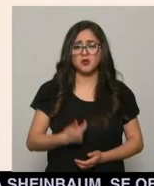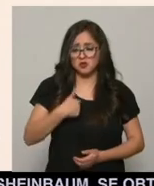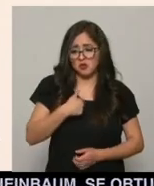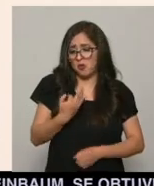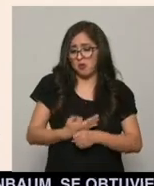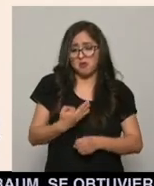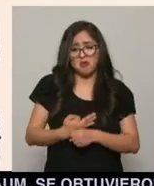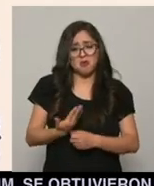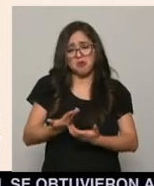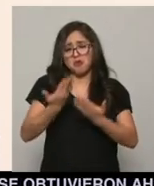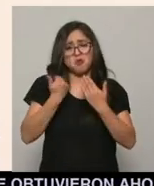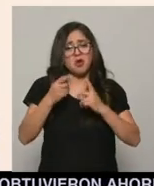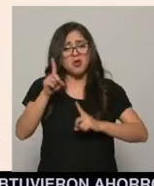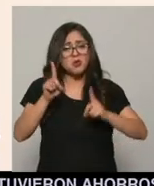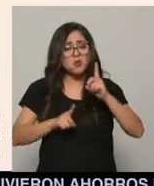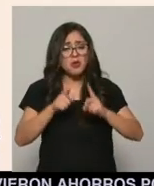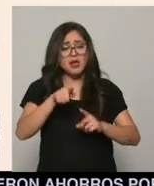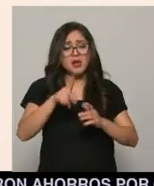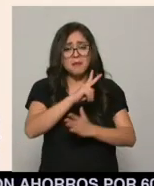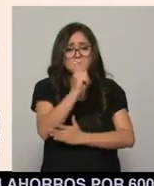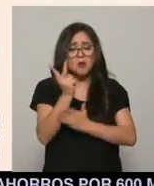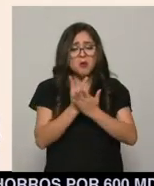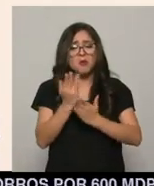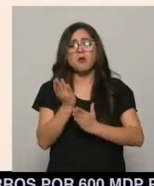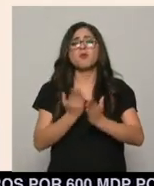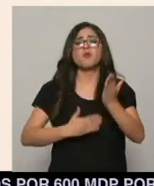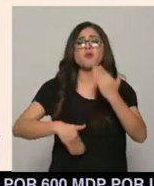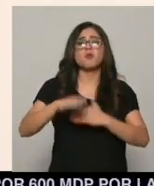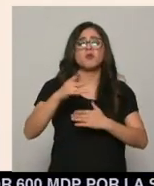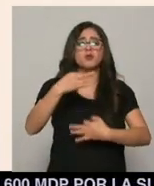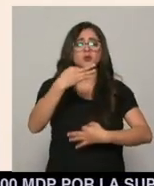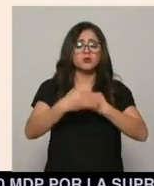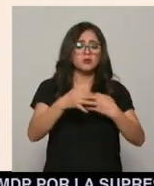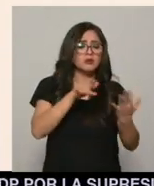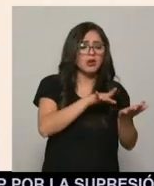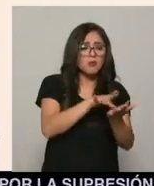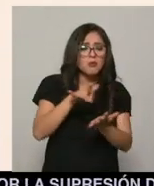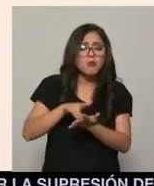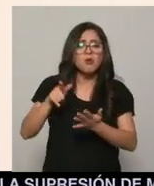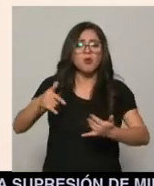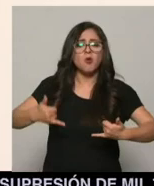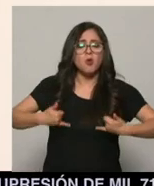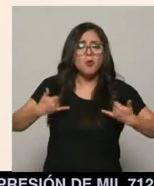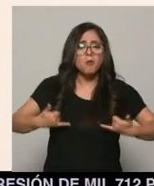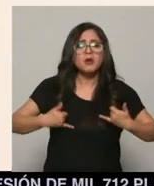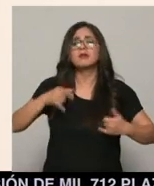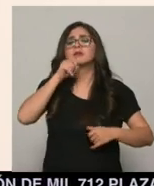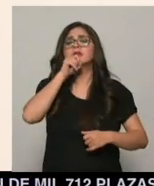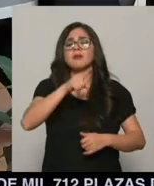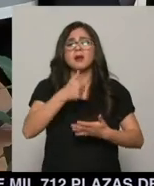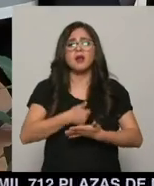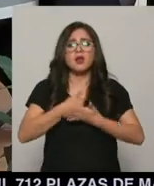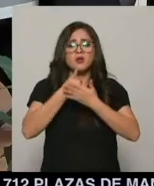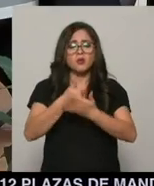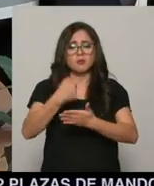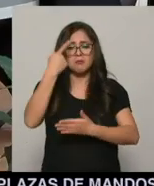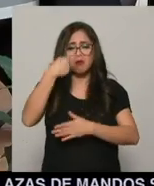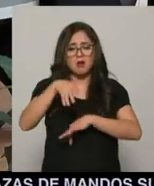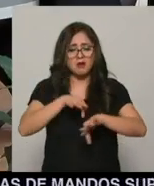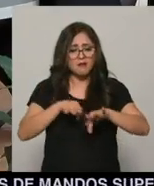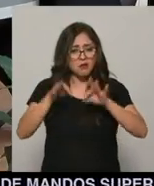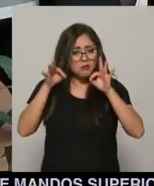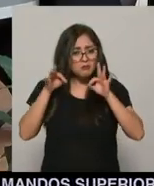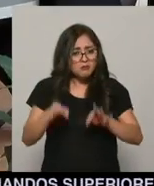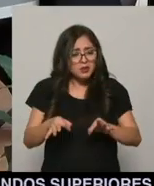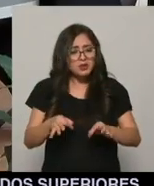duda de que es un programa exitoso en términos de justicia y que apoya a los jóvenes y además que los hace en la ruta de la productividad. Y